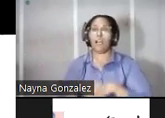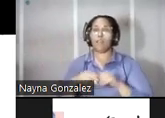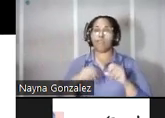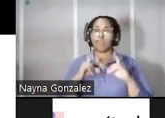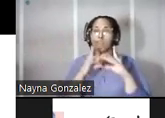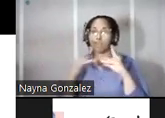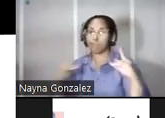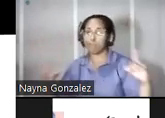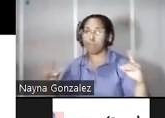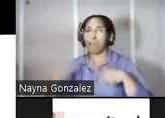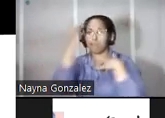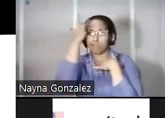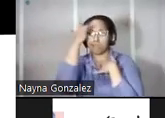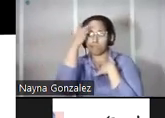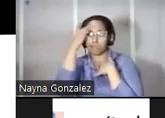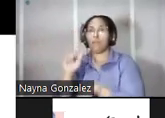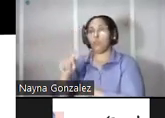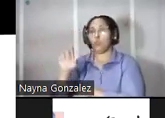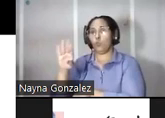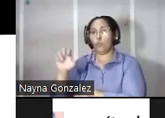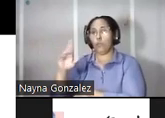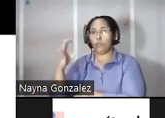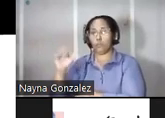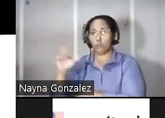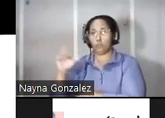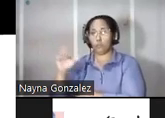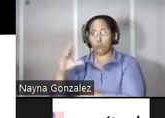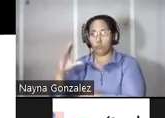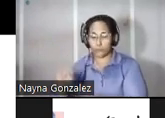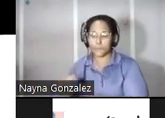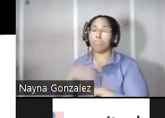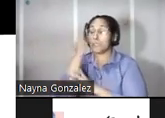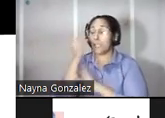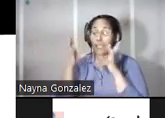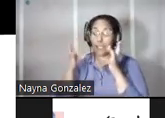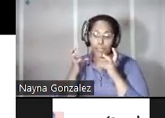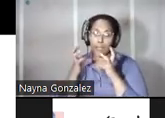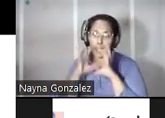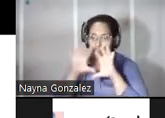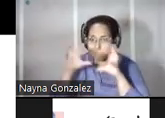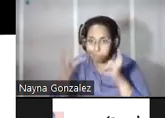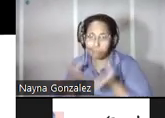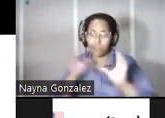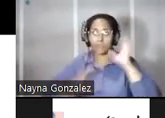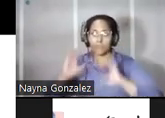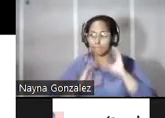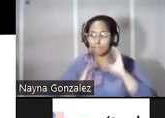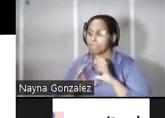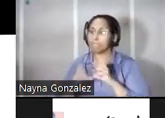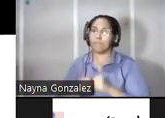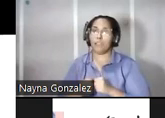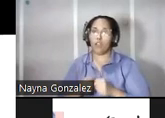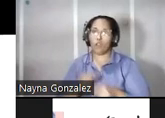hospital para enfermos de tuberculosis, si es que quieren abordar en forma científica y